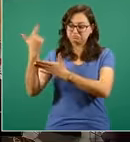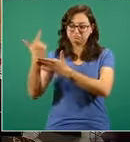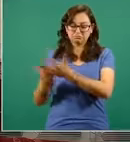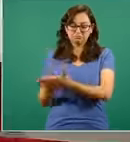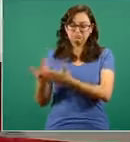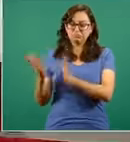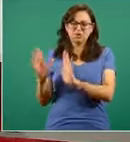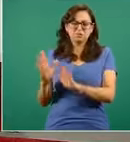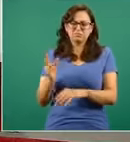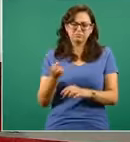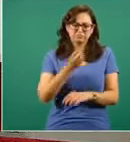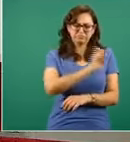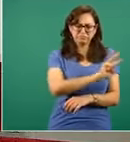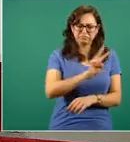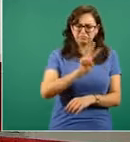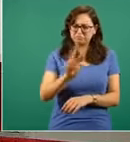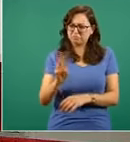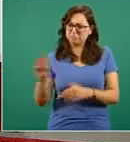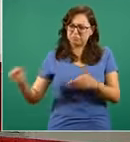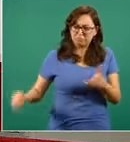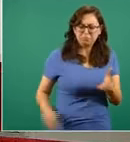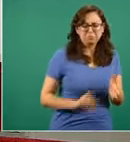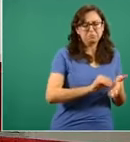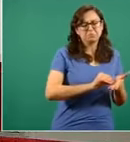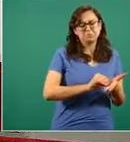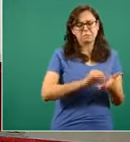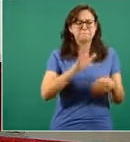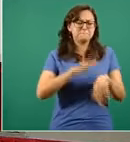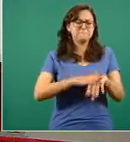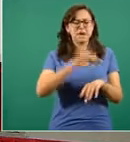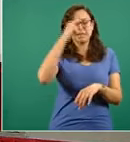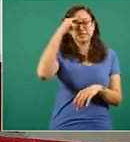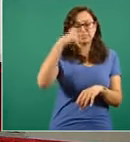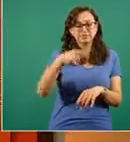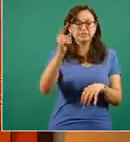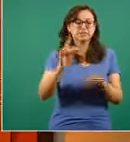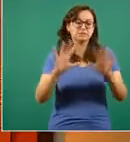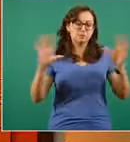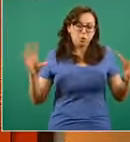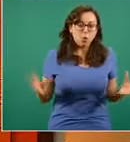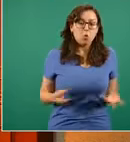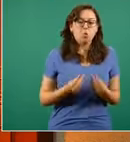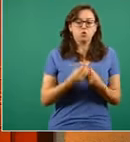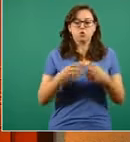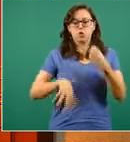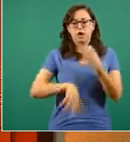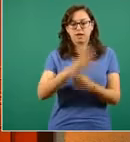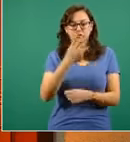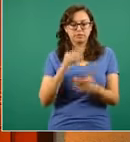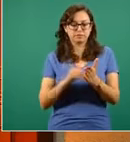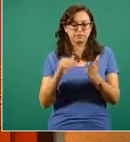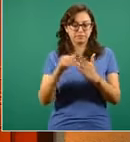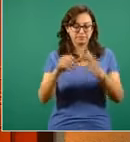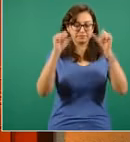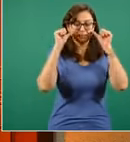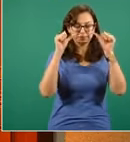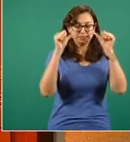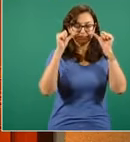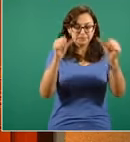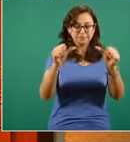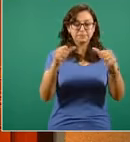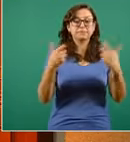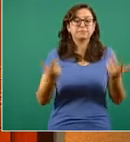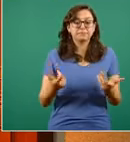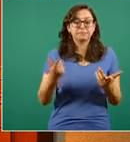información, esta información es mucho más sencilla en su momento ingresarla, conjuntarla y entonces poder ahora sí tener un padrón total. A